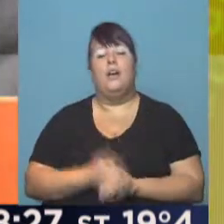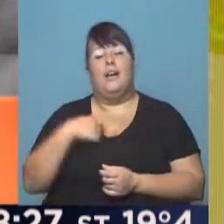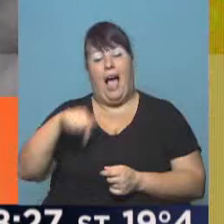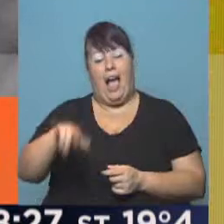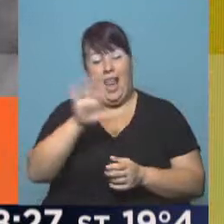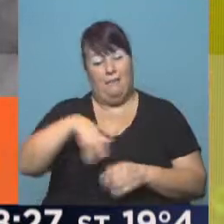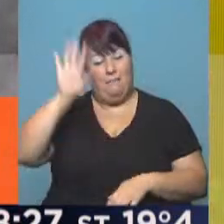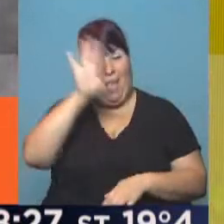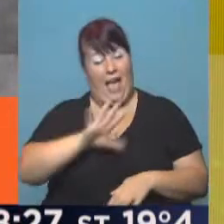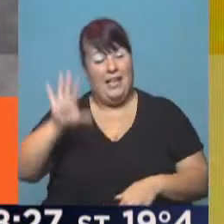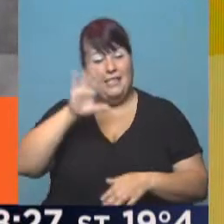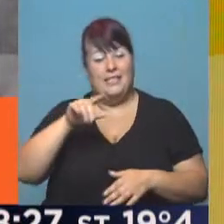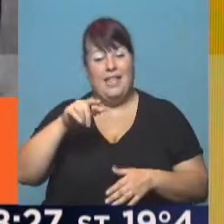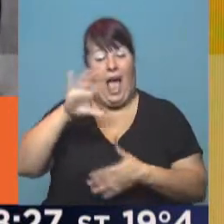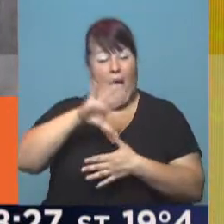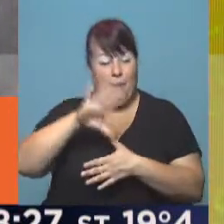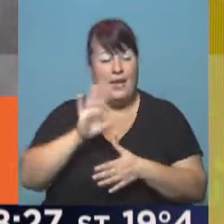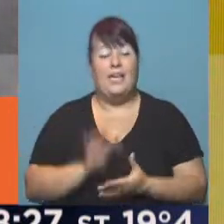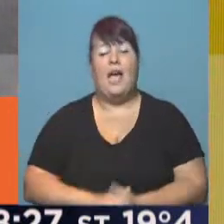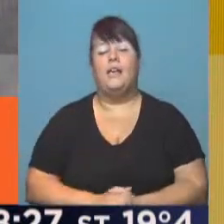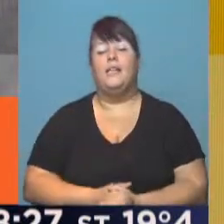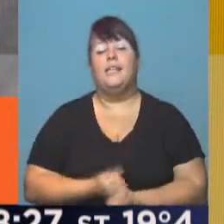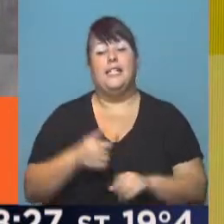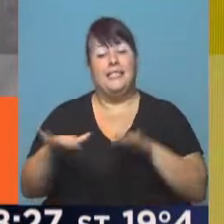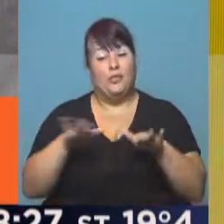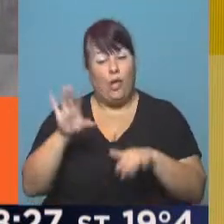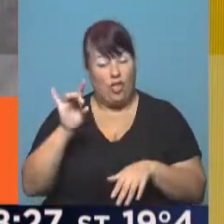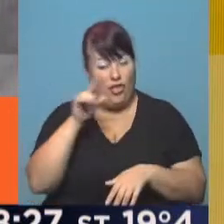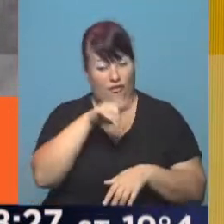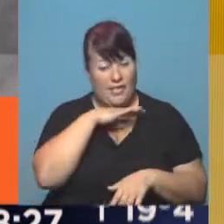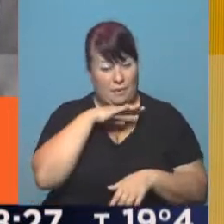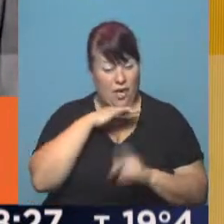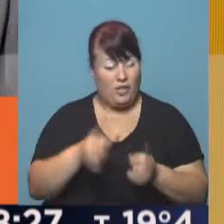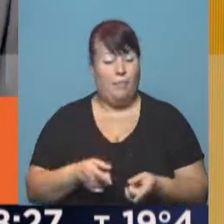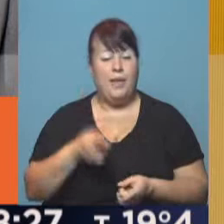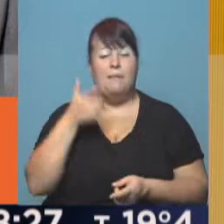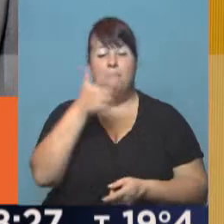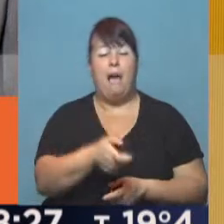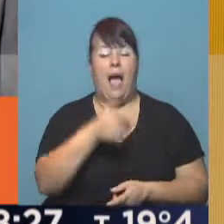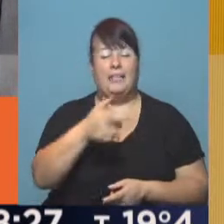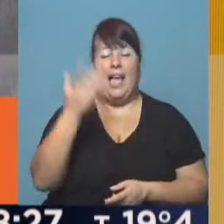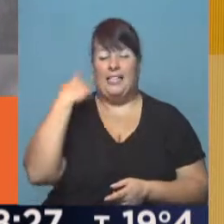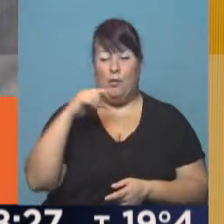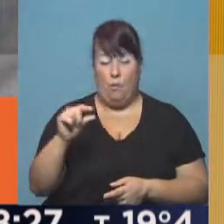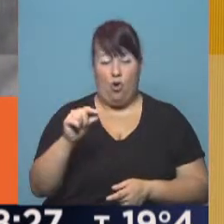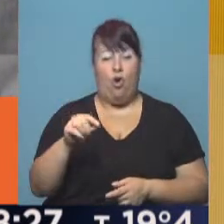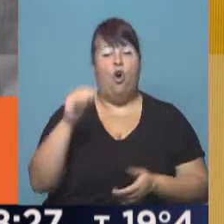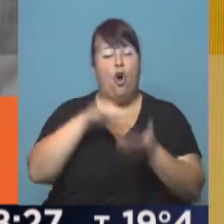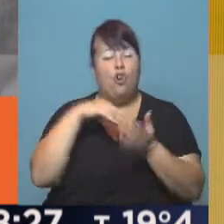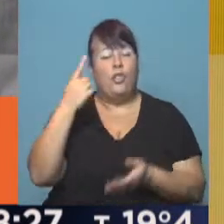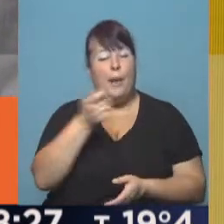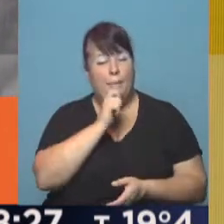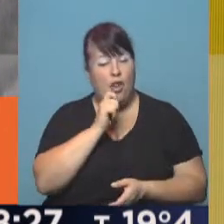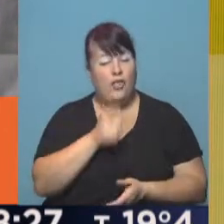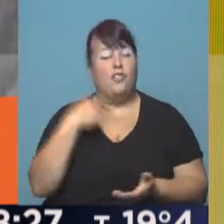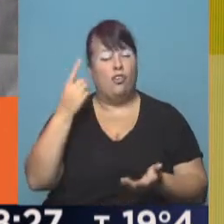recorriendo gran parte de nuestra América con una situación muy complicada. El asesinato en las últimas horas de un nuevo periodista,